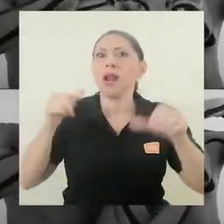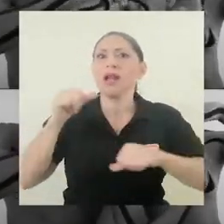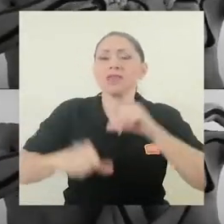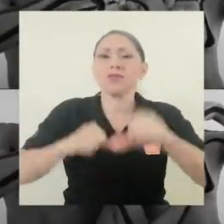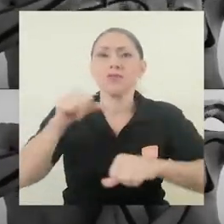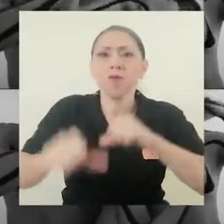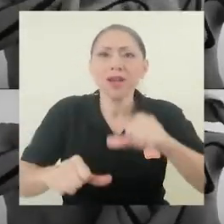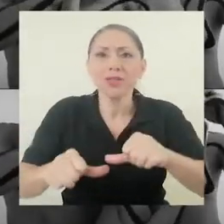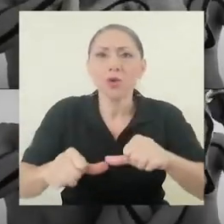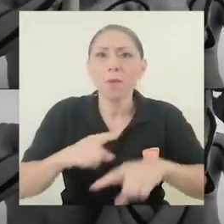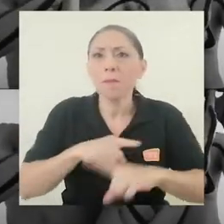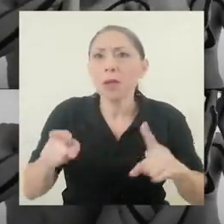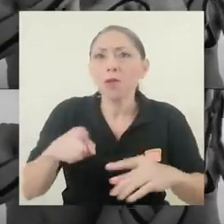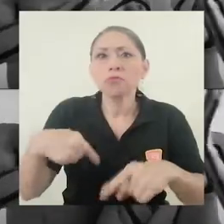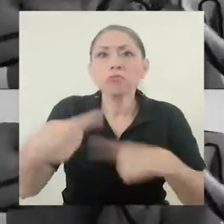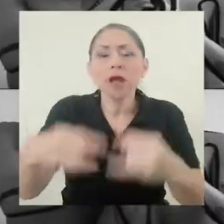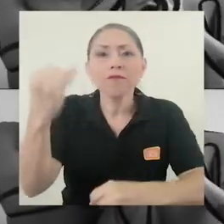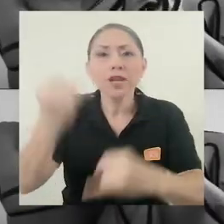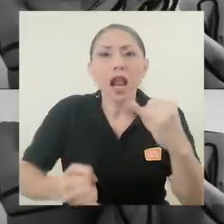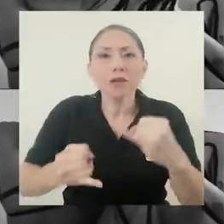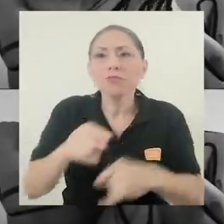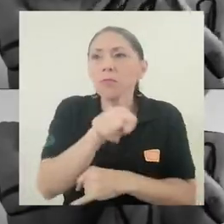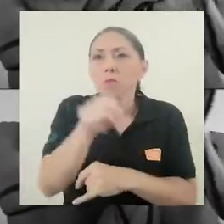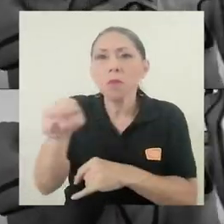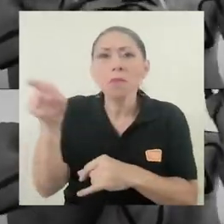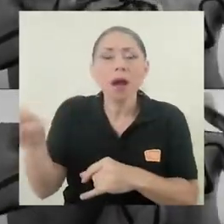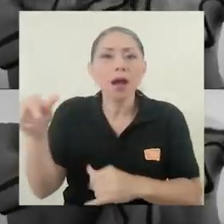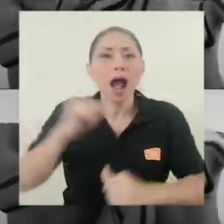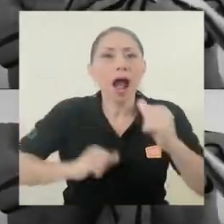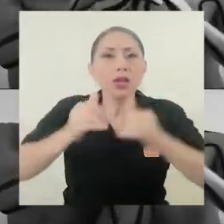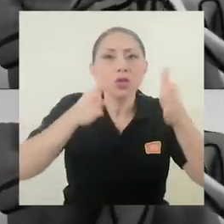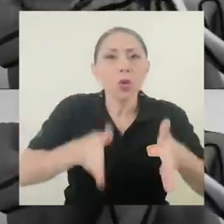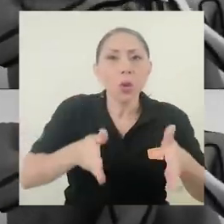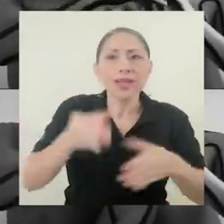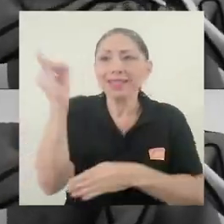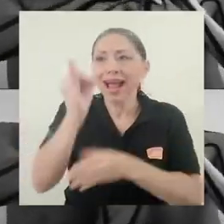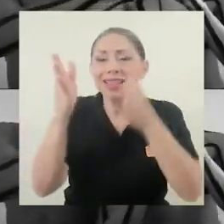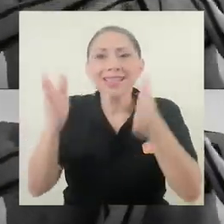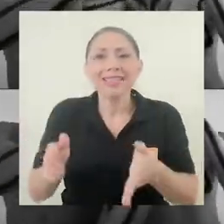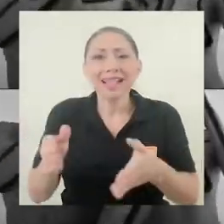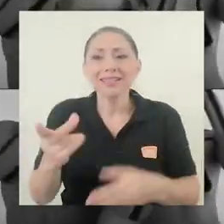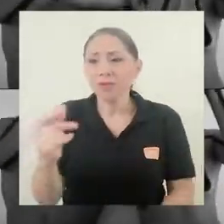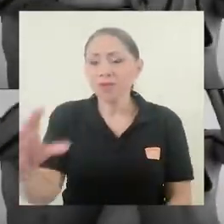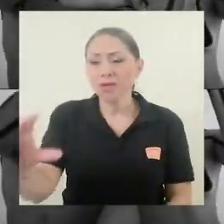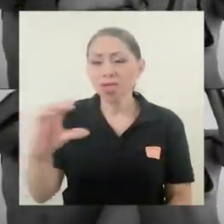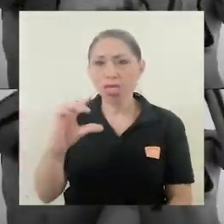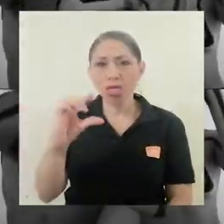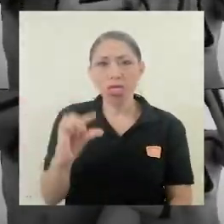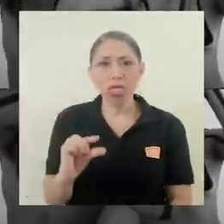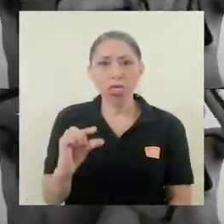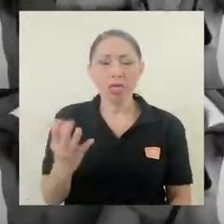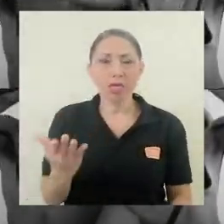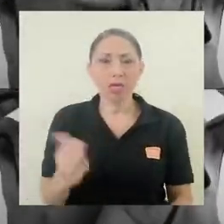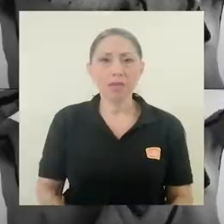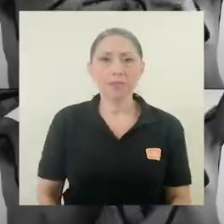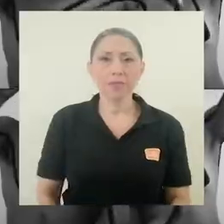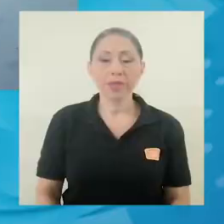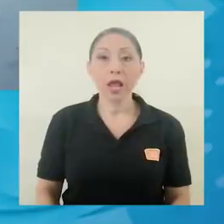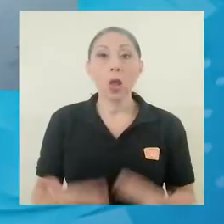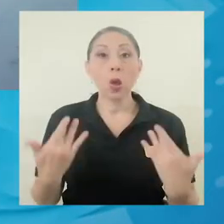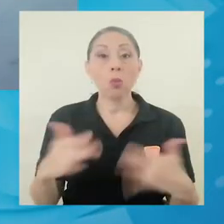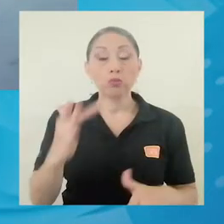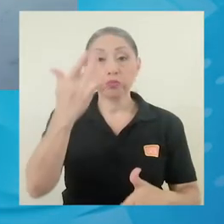grande para que al final los actores y las actrices recibieran muy poco salario por su función.